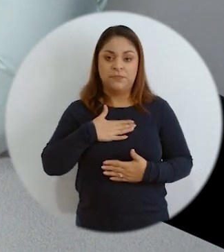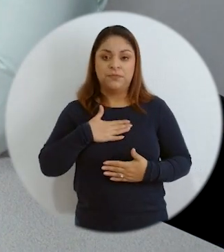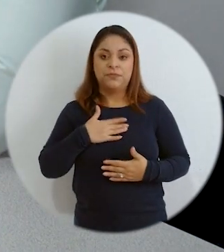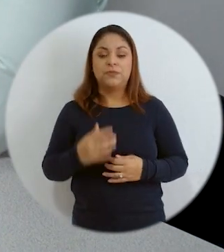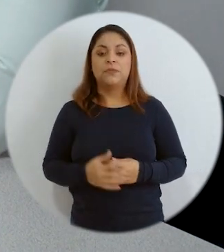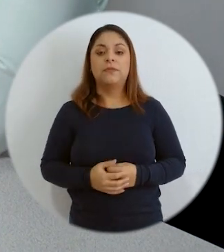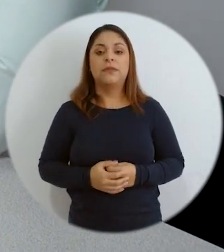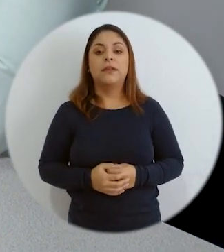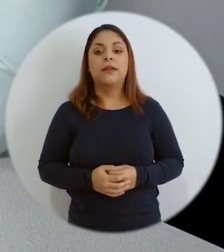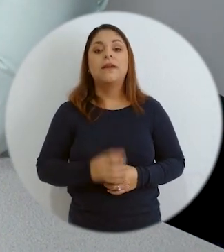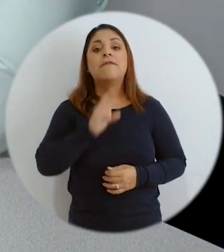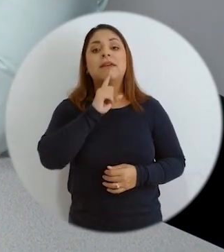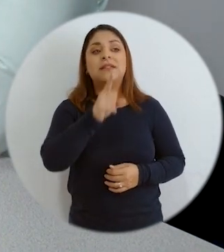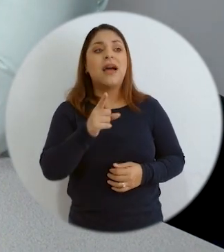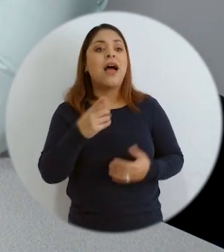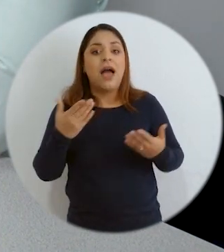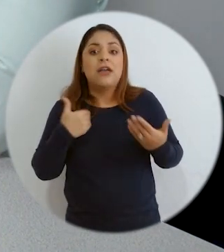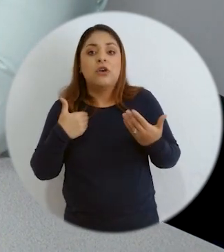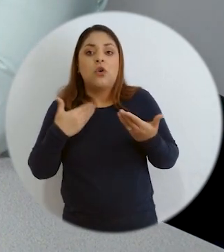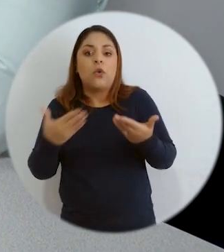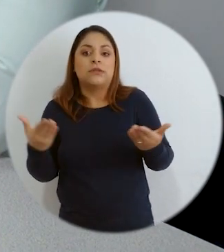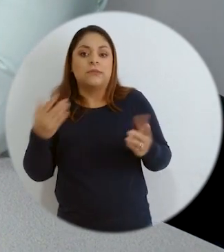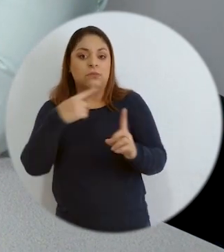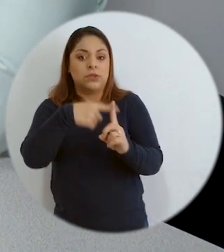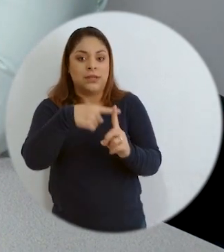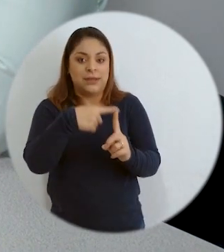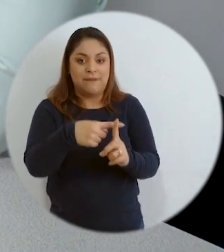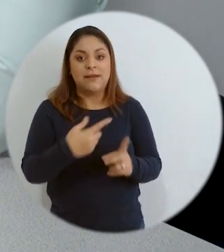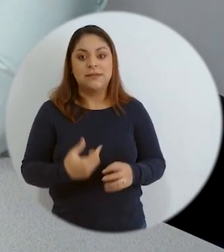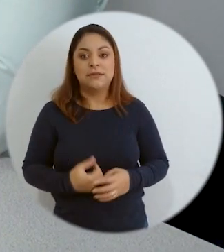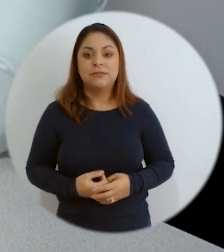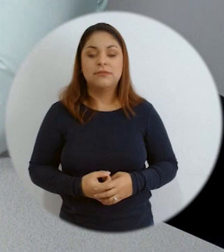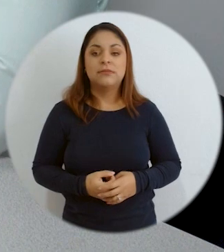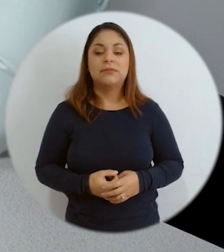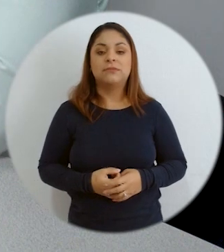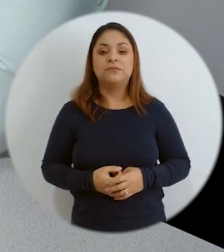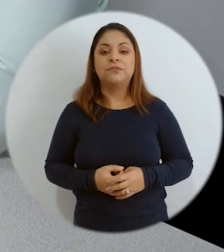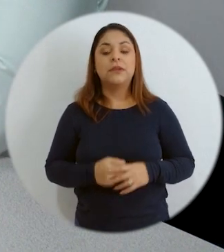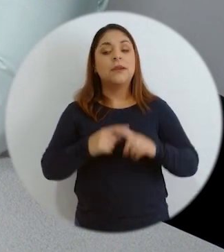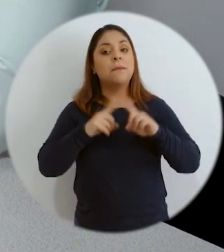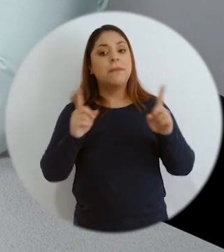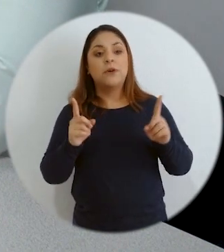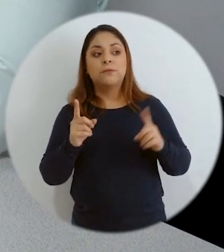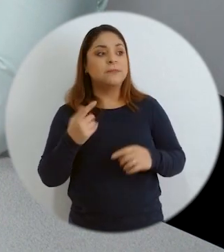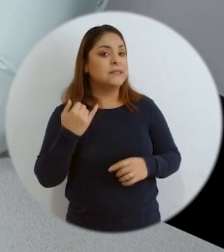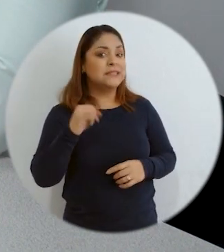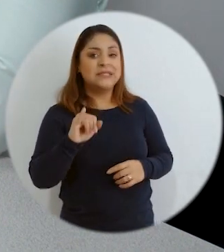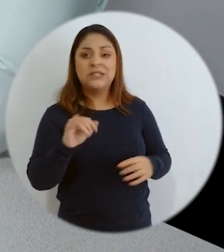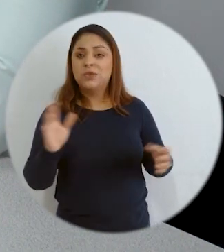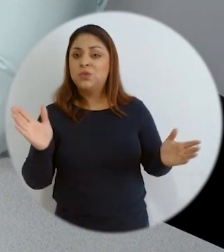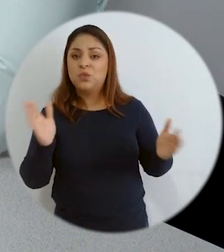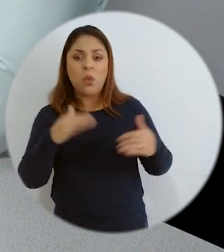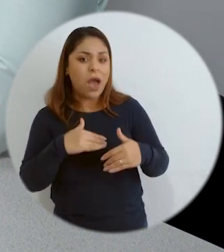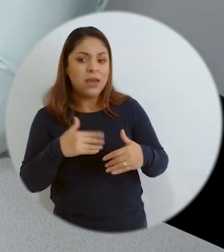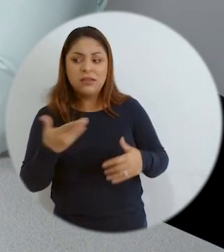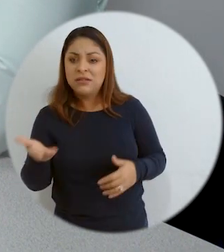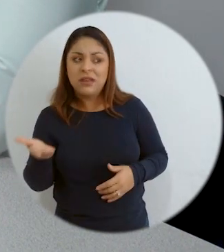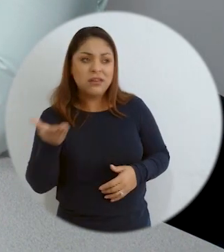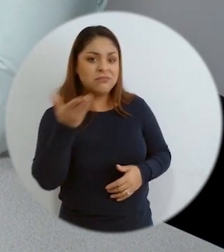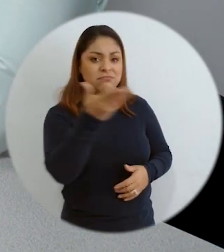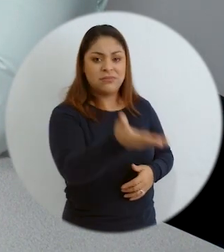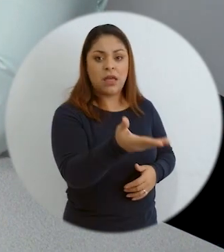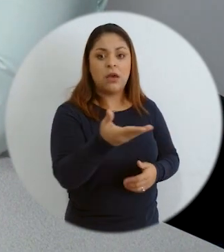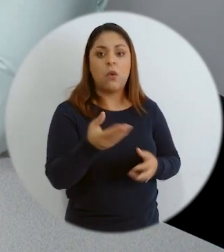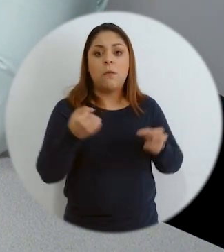sos vos, ¿verdad? Que generalmente son cosas muy positivas, ¿verdad? Generalmente son cosas muy positivas. Pero si no